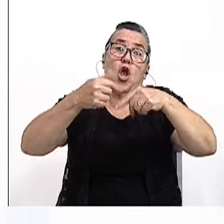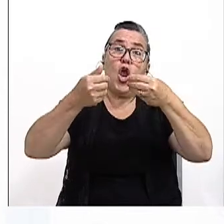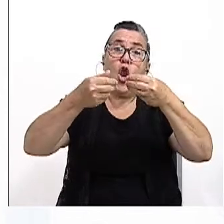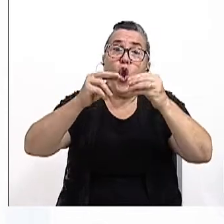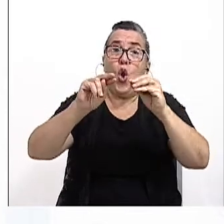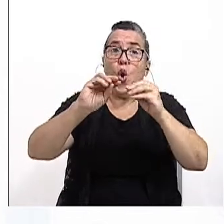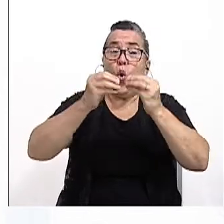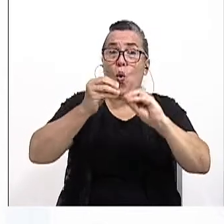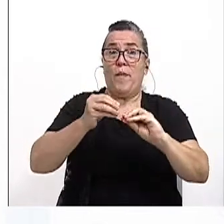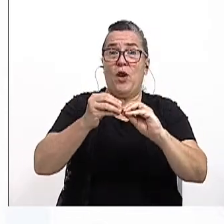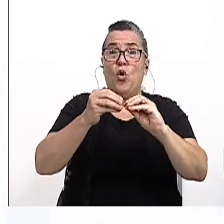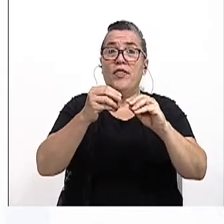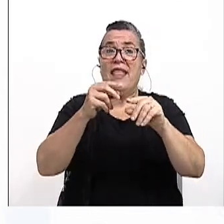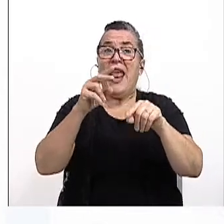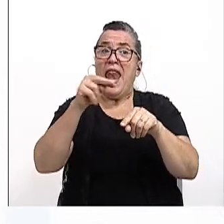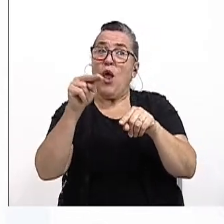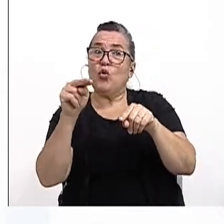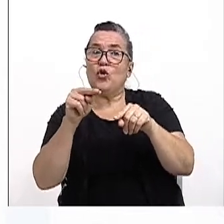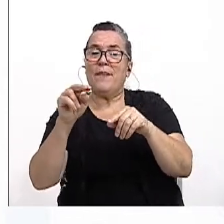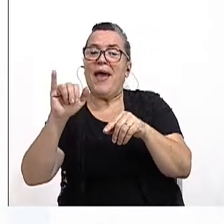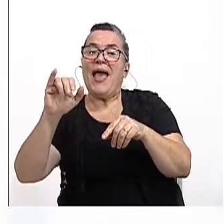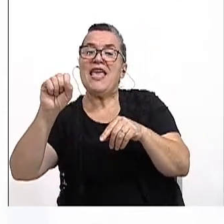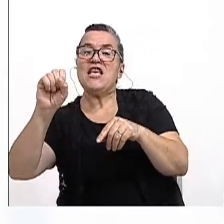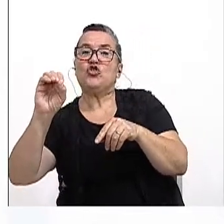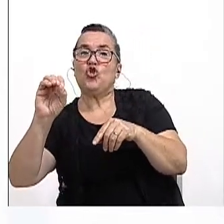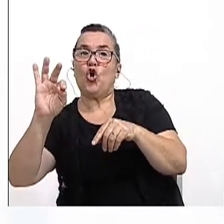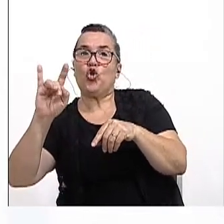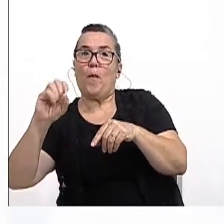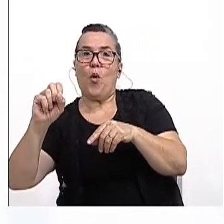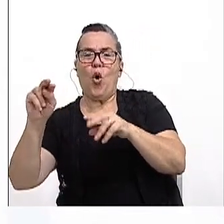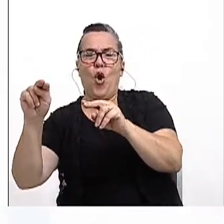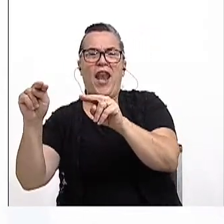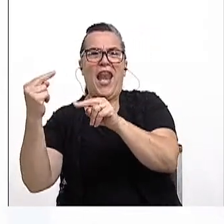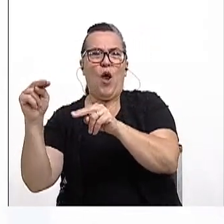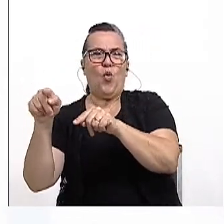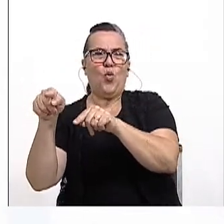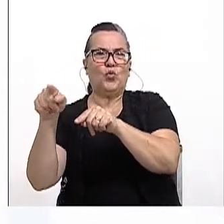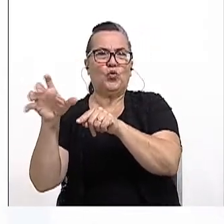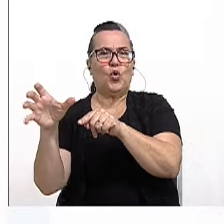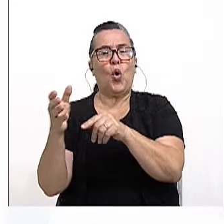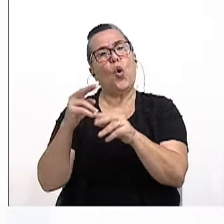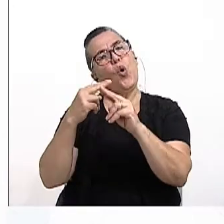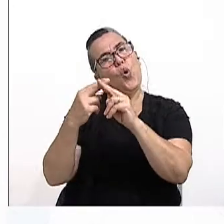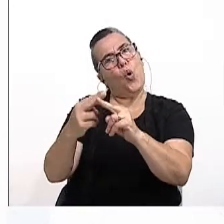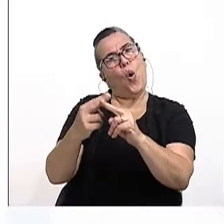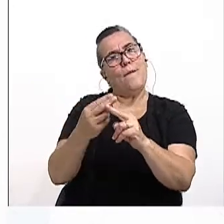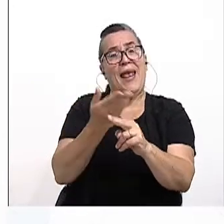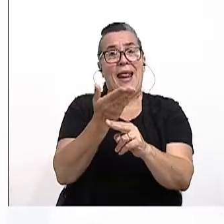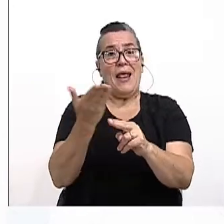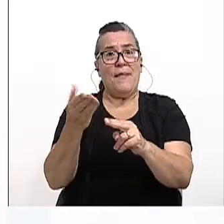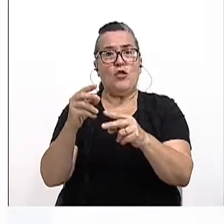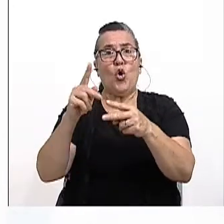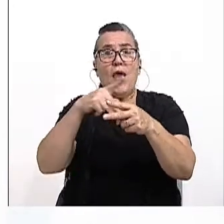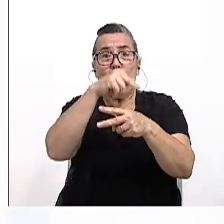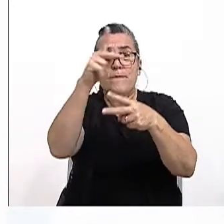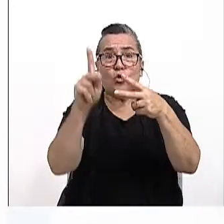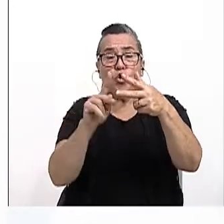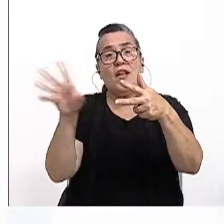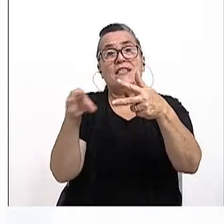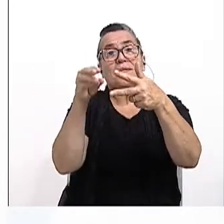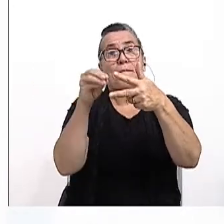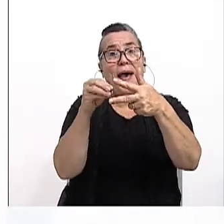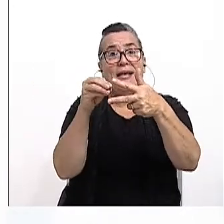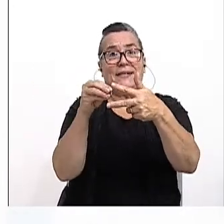llaman isótopos, y a cada isótopo se le da un nombre compuesto por el nombre del elemento y el número de protones más el de neutrones.